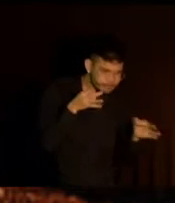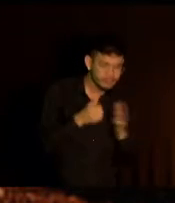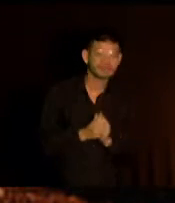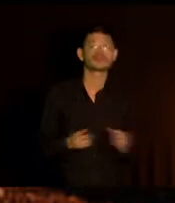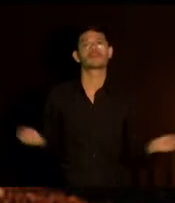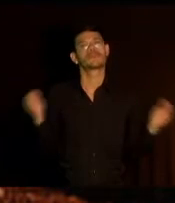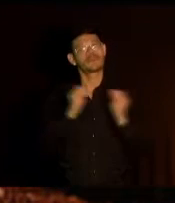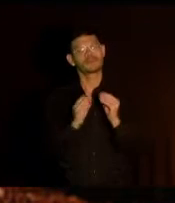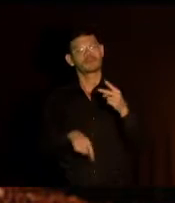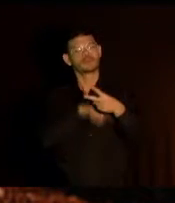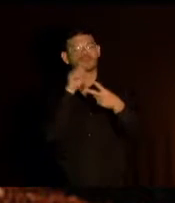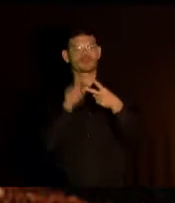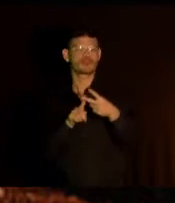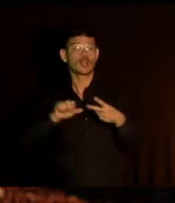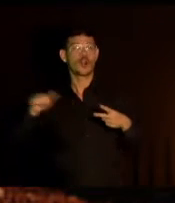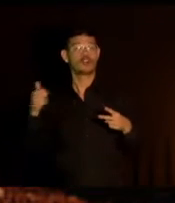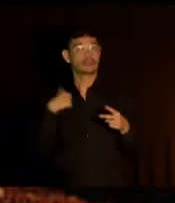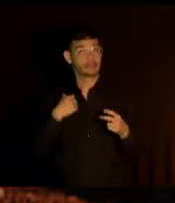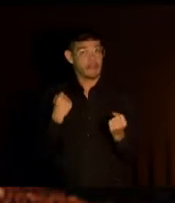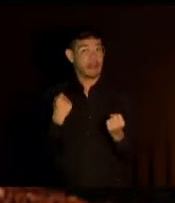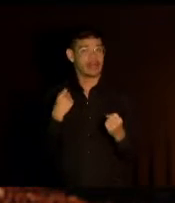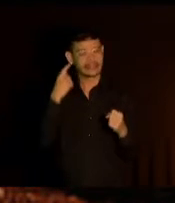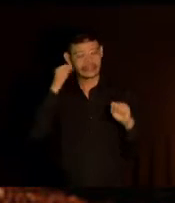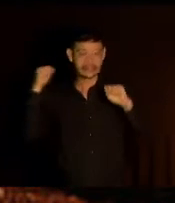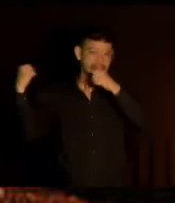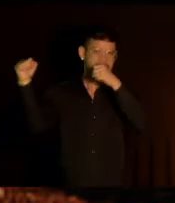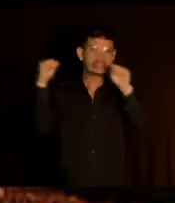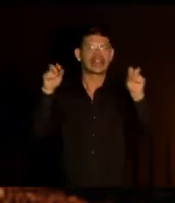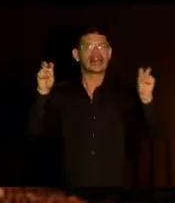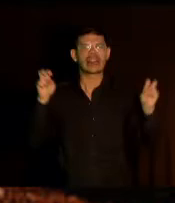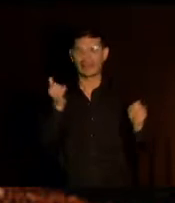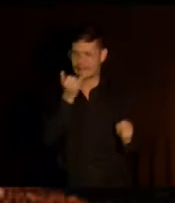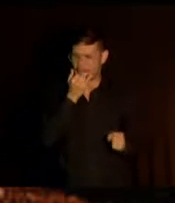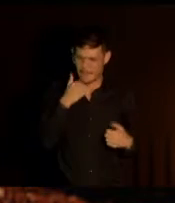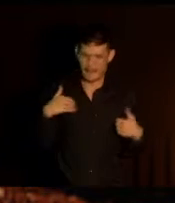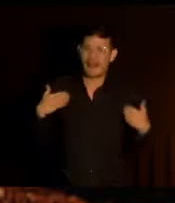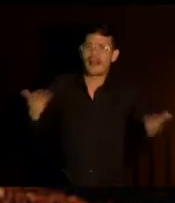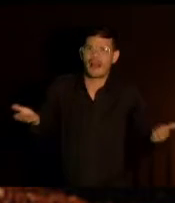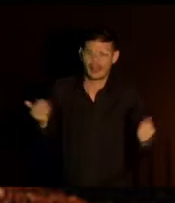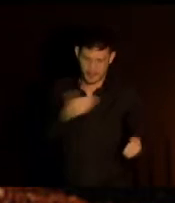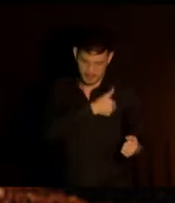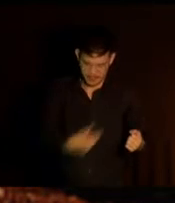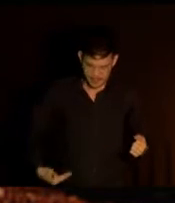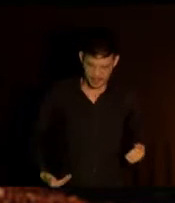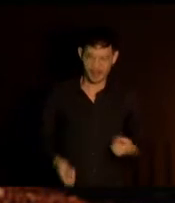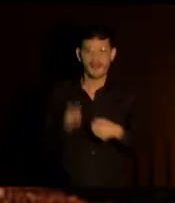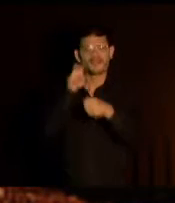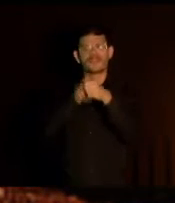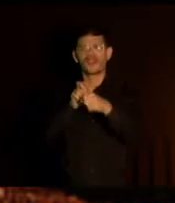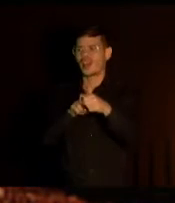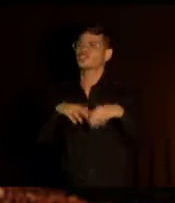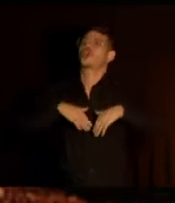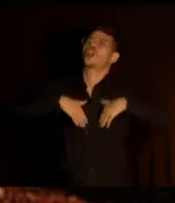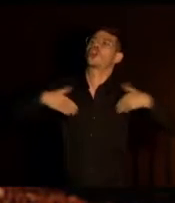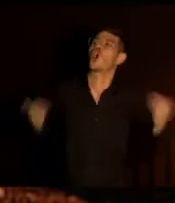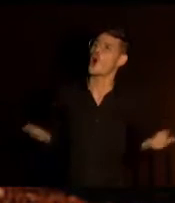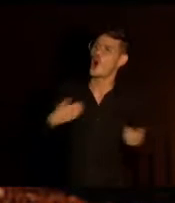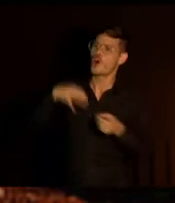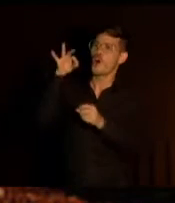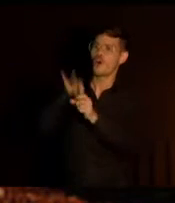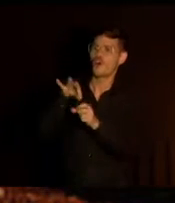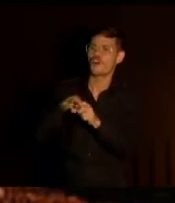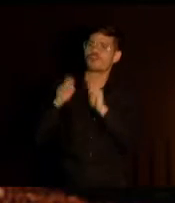fuerte y preocupante, pues es el tema de que de dónde van a salir los presidentes de las federaciones que se van a tener que